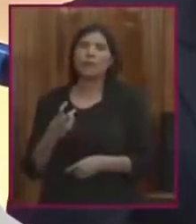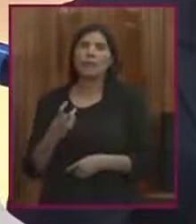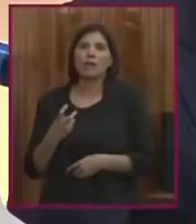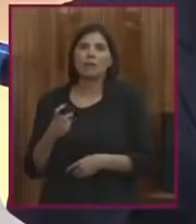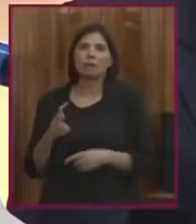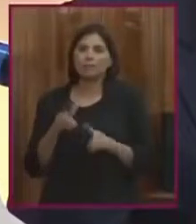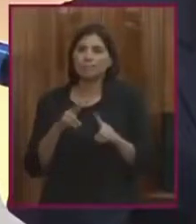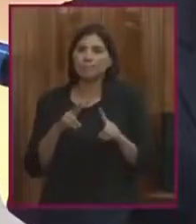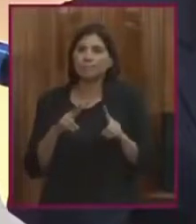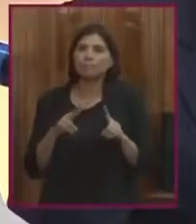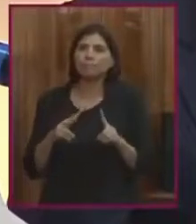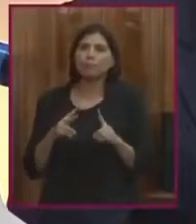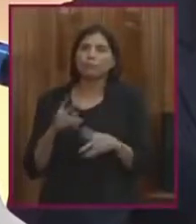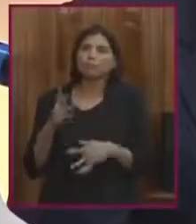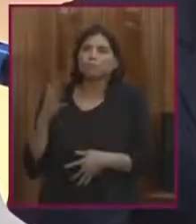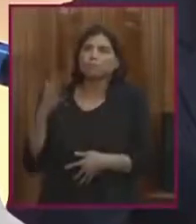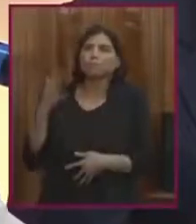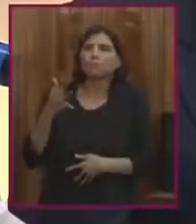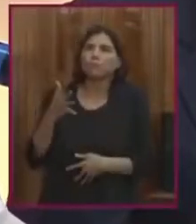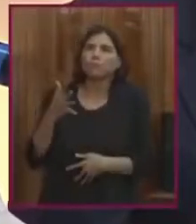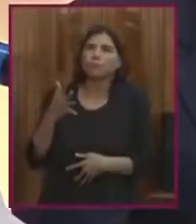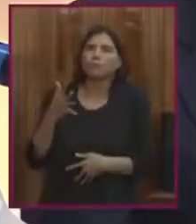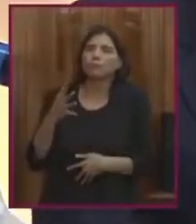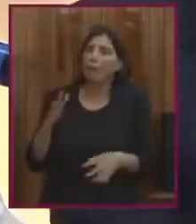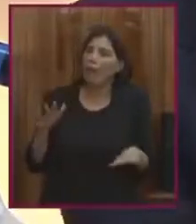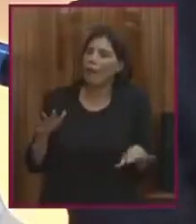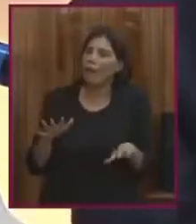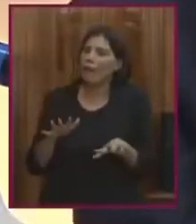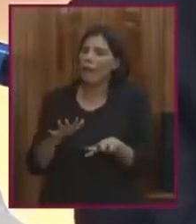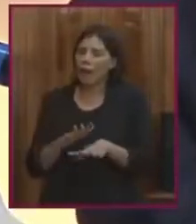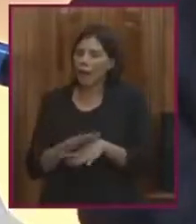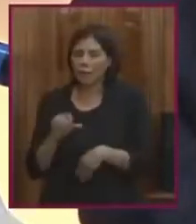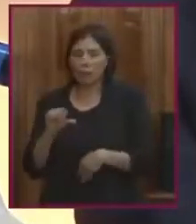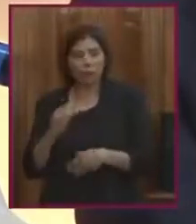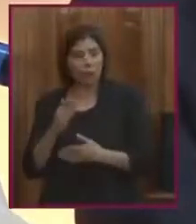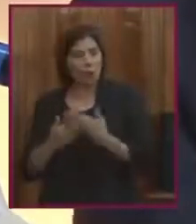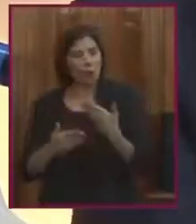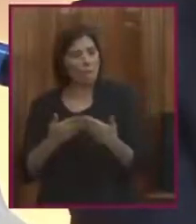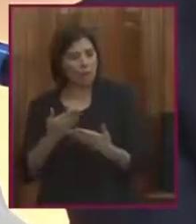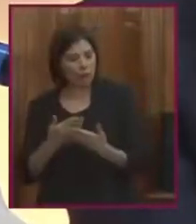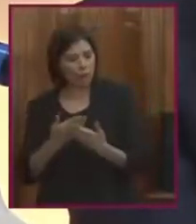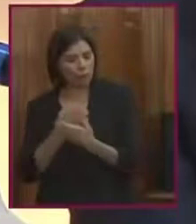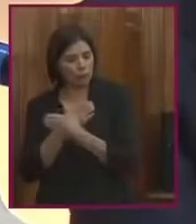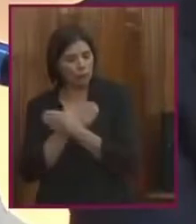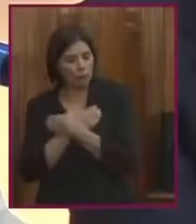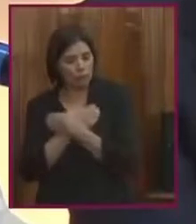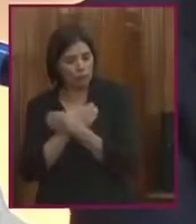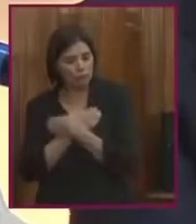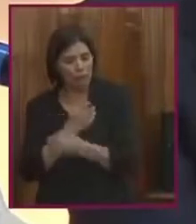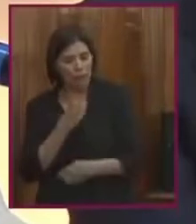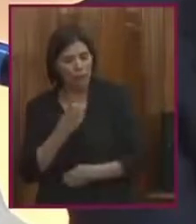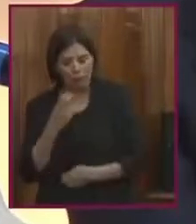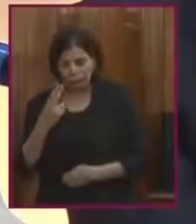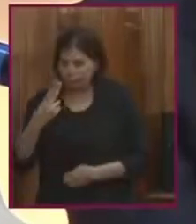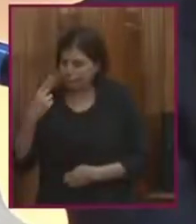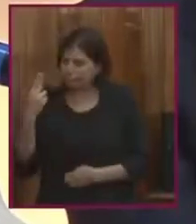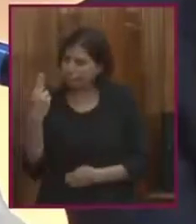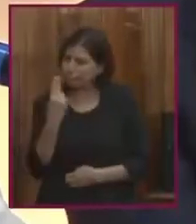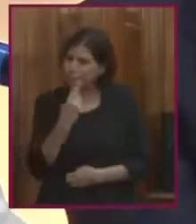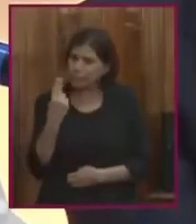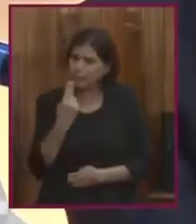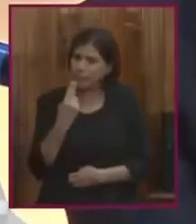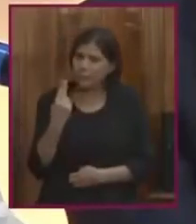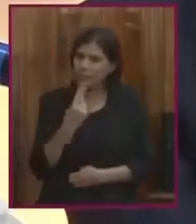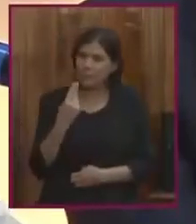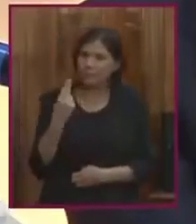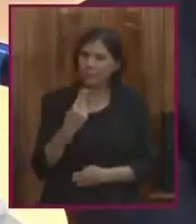proyección, el cambio que se propone para la educación y que requerirá evidentemente, sí,